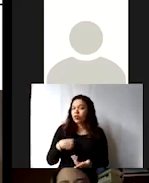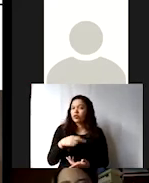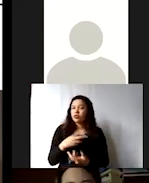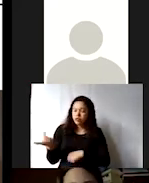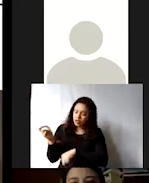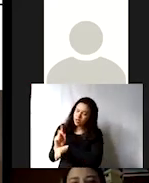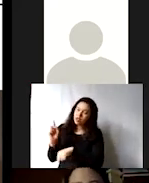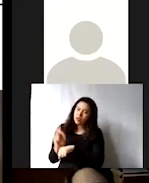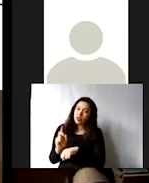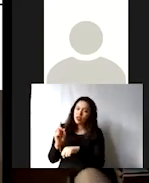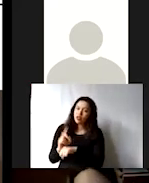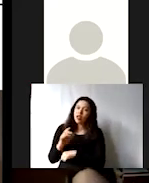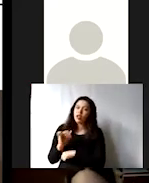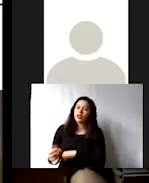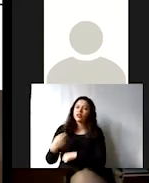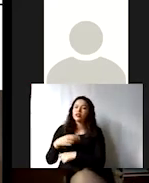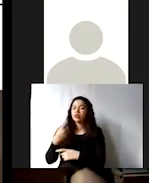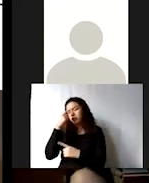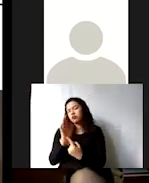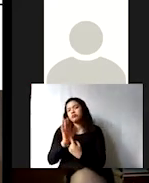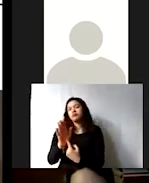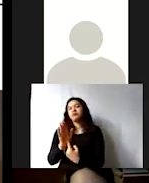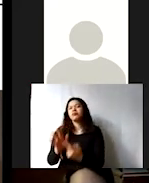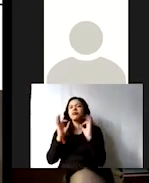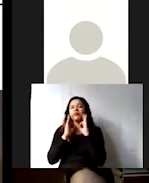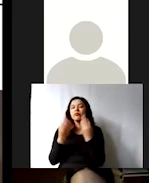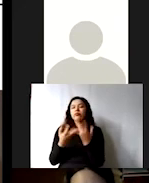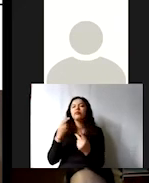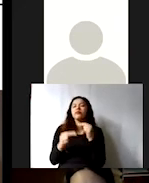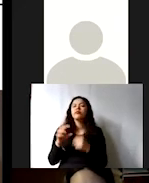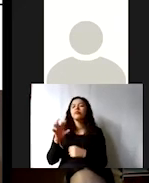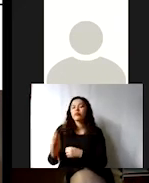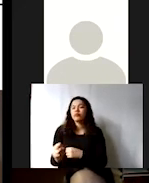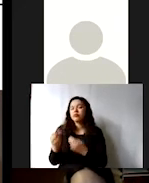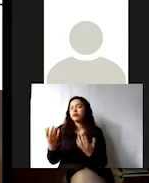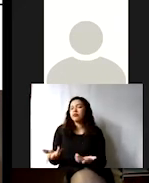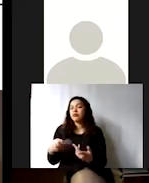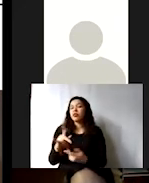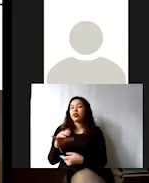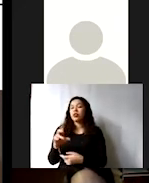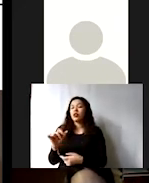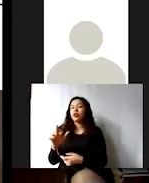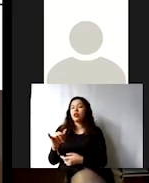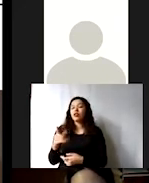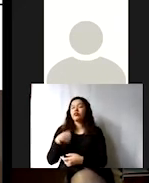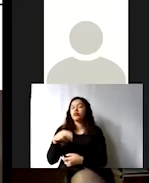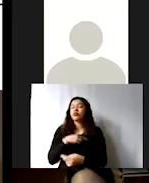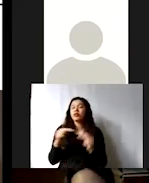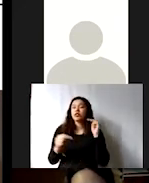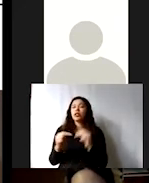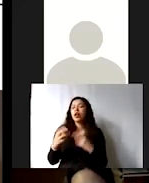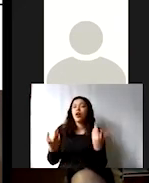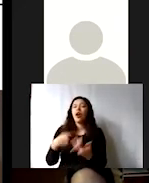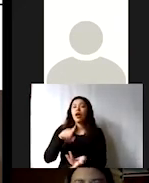día sabemos que impacta y se refleja de alguna manera, pero ¿qué indicador estamos variable o qué indicador